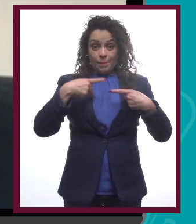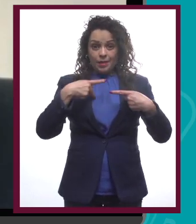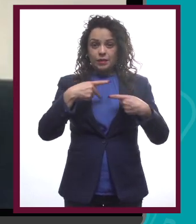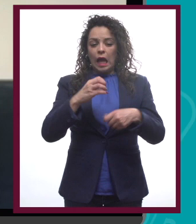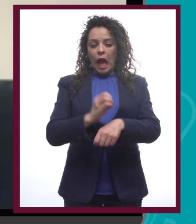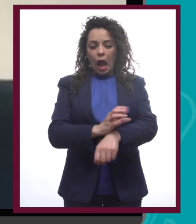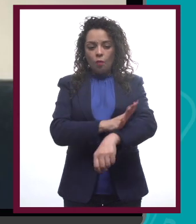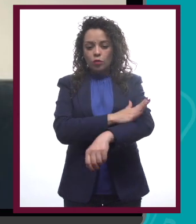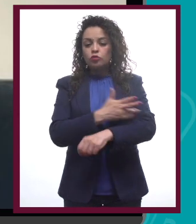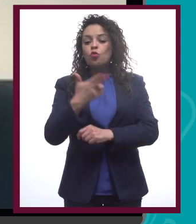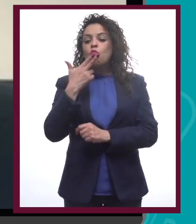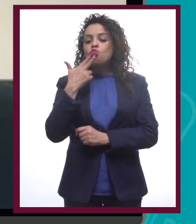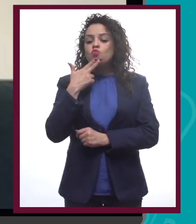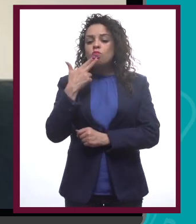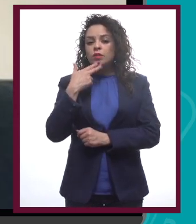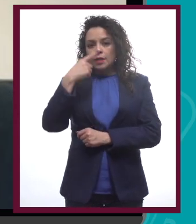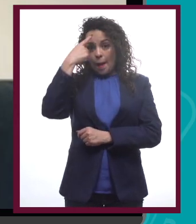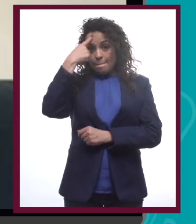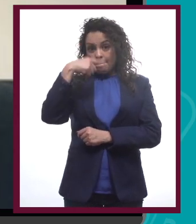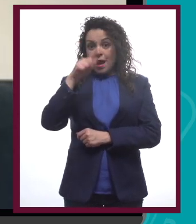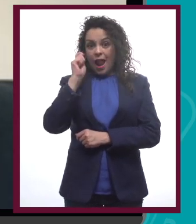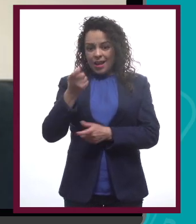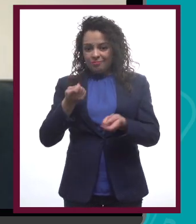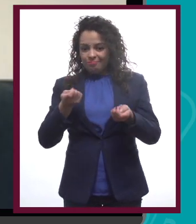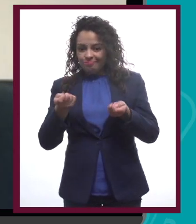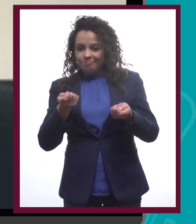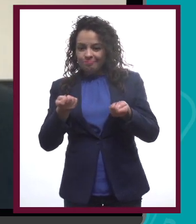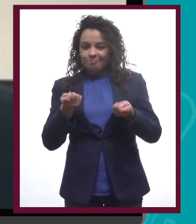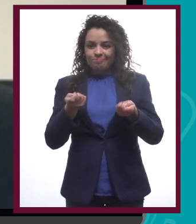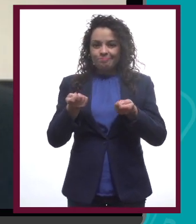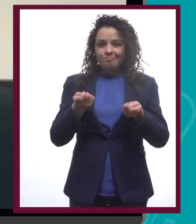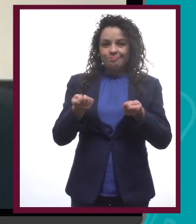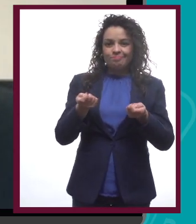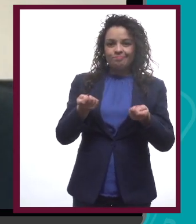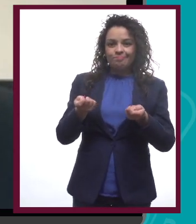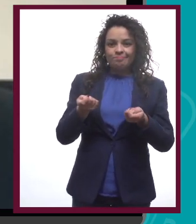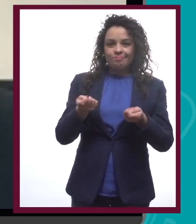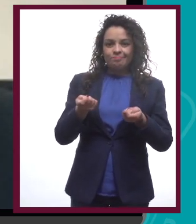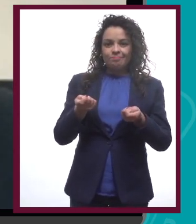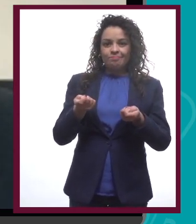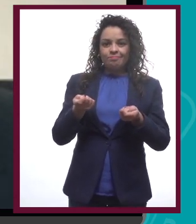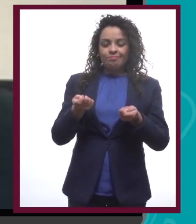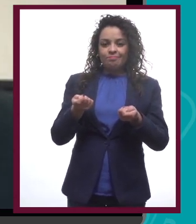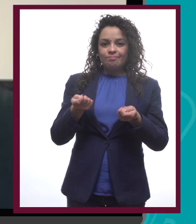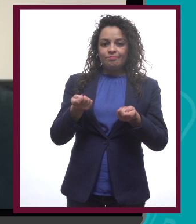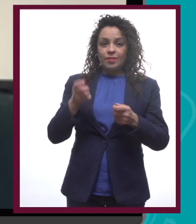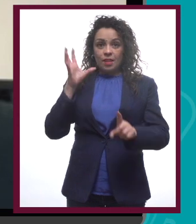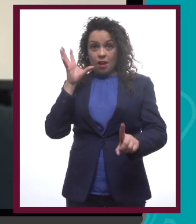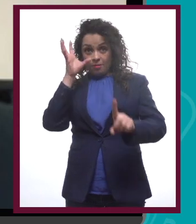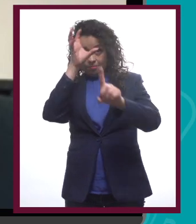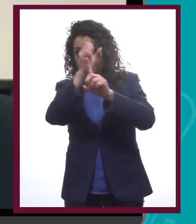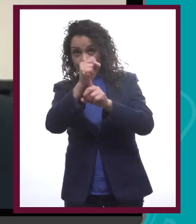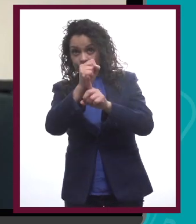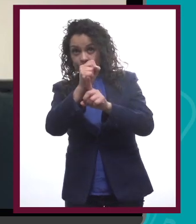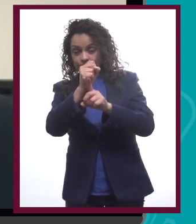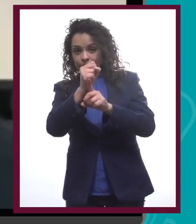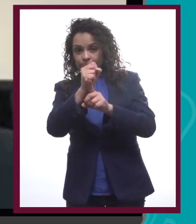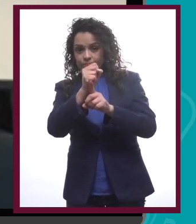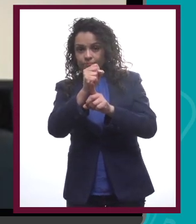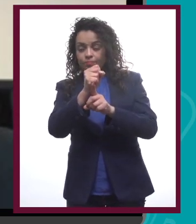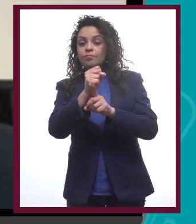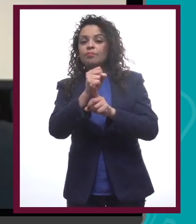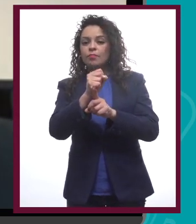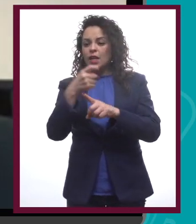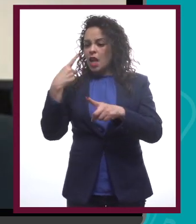utilizar las emociones y las percepciones para lograr un objetivo no explícito. ¿Qué quiere decir